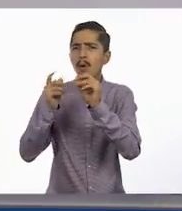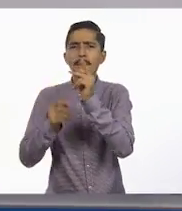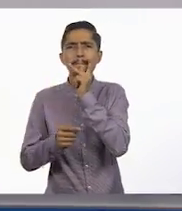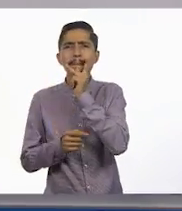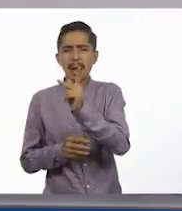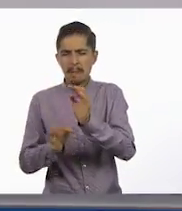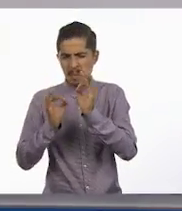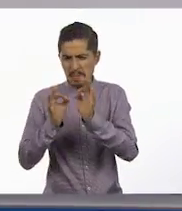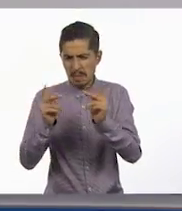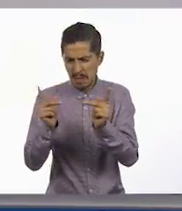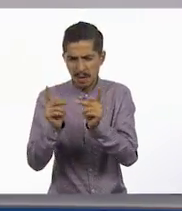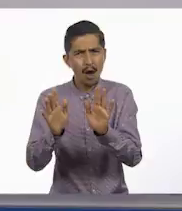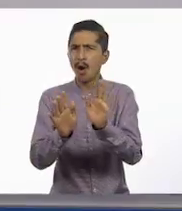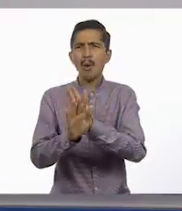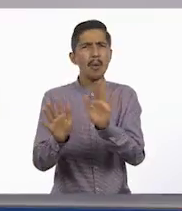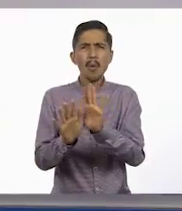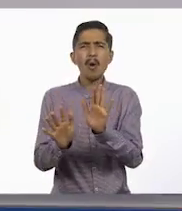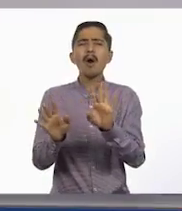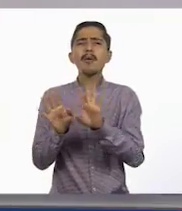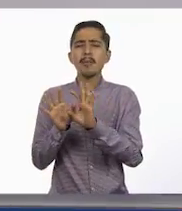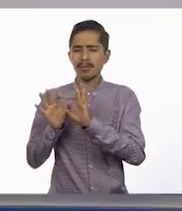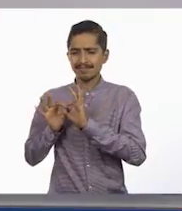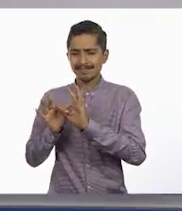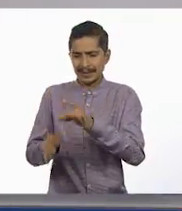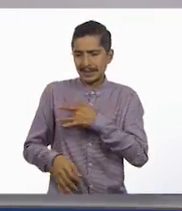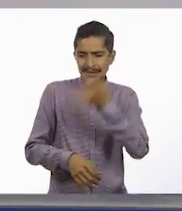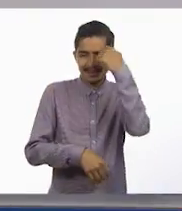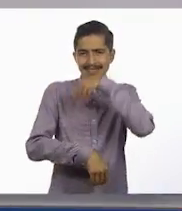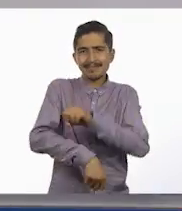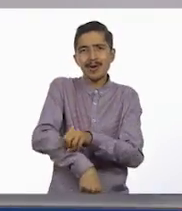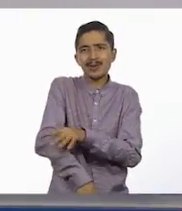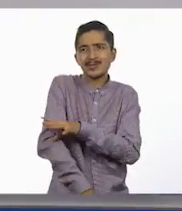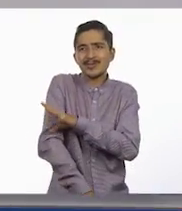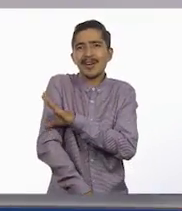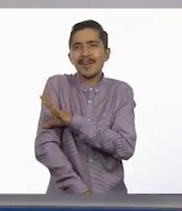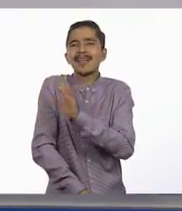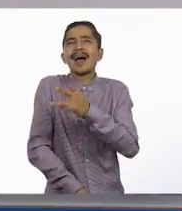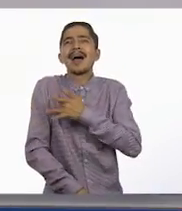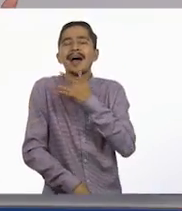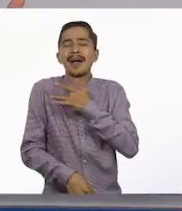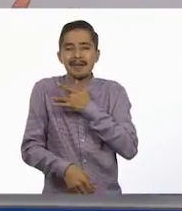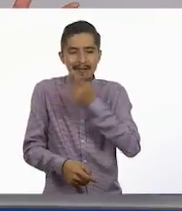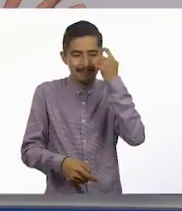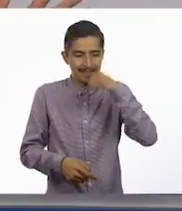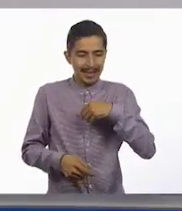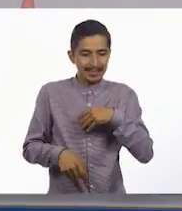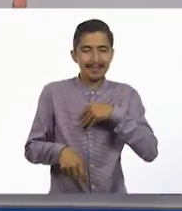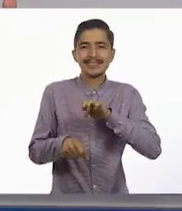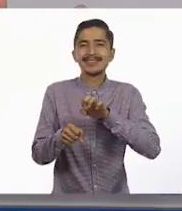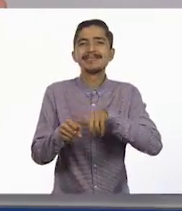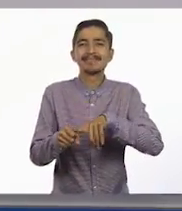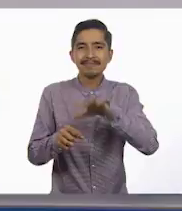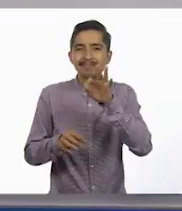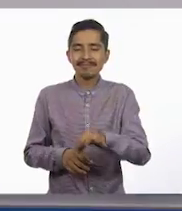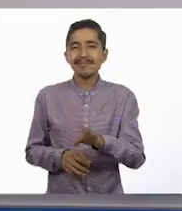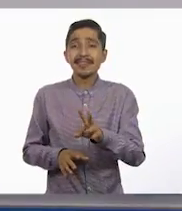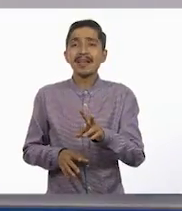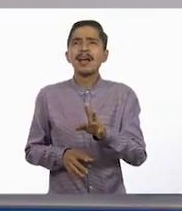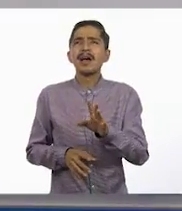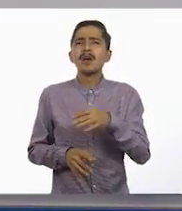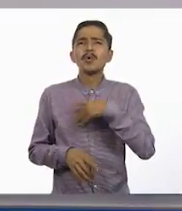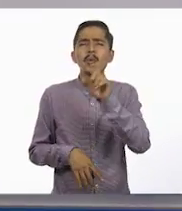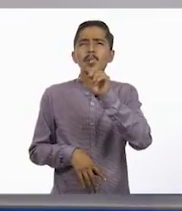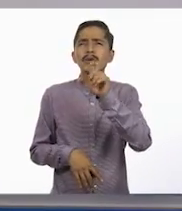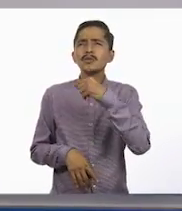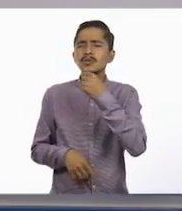palabras correctas, pero como estaban conectadas con su emoción, entonces se sentían como algo muy especial. Y me acuerdo que a esa edad, muy chiquitita,